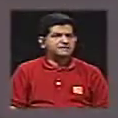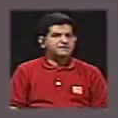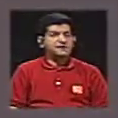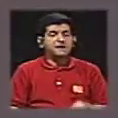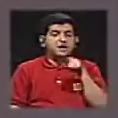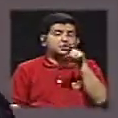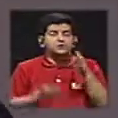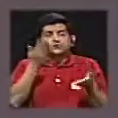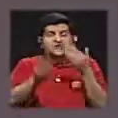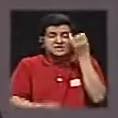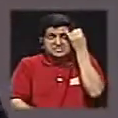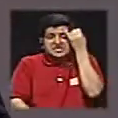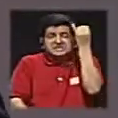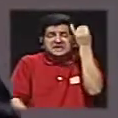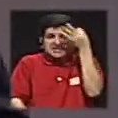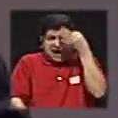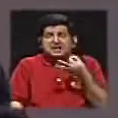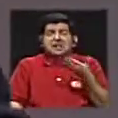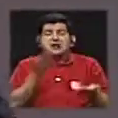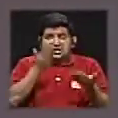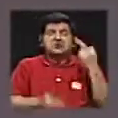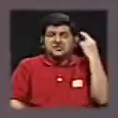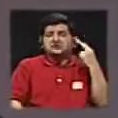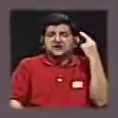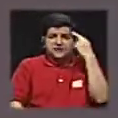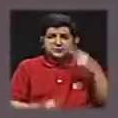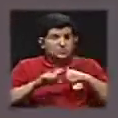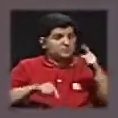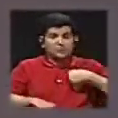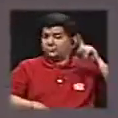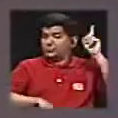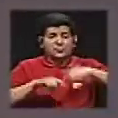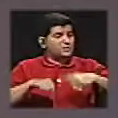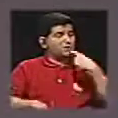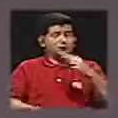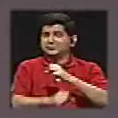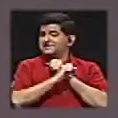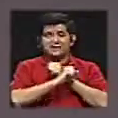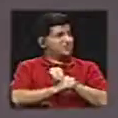Usted podría inferir eso y a lo mejor tiene razón, pero yo no se lo puedo asegurar.